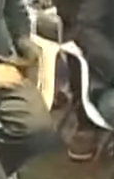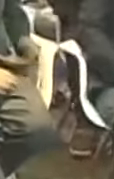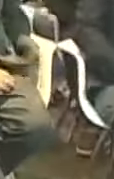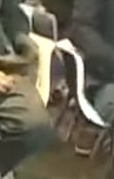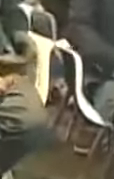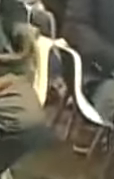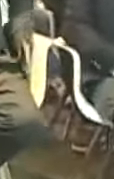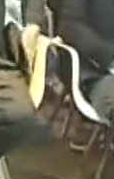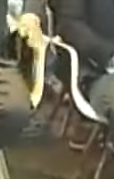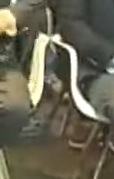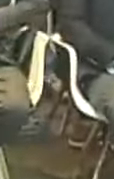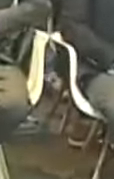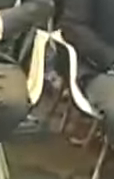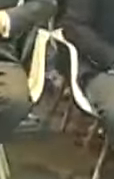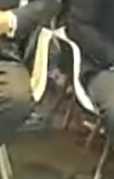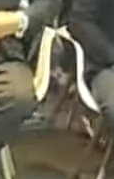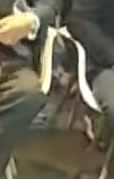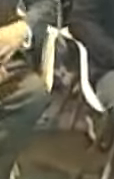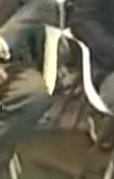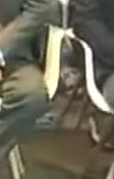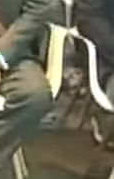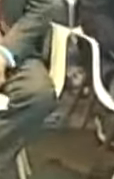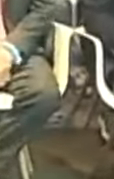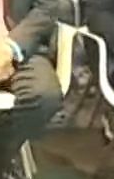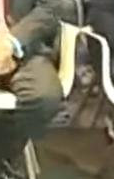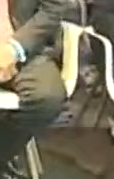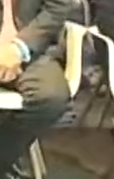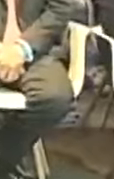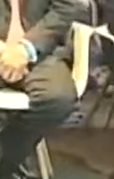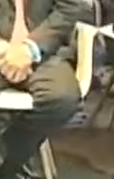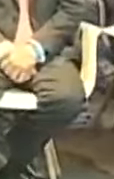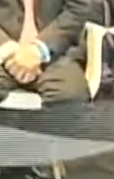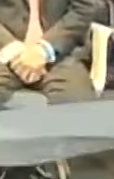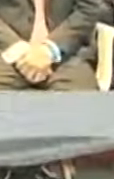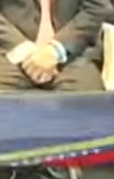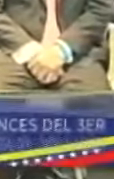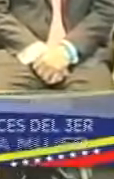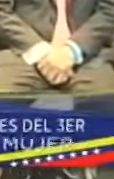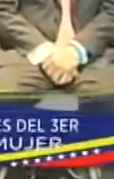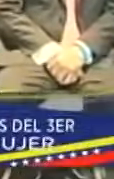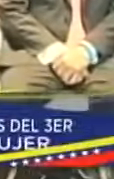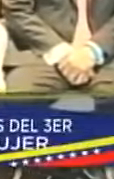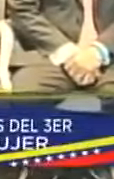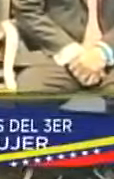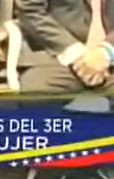presidente constitucional de la República, Nicolás Maduro. Un abrazo